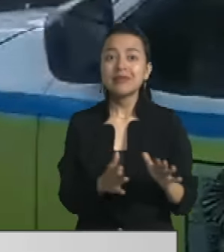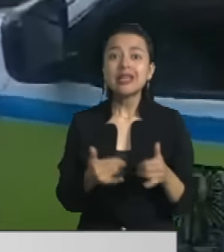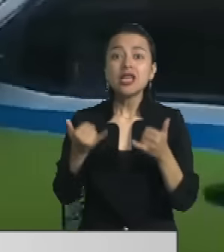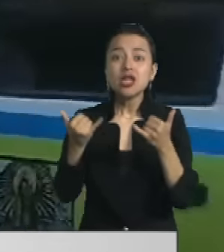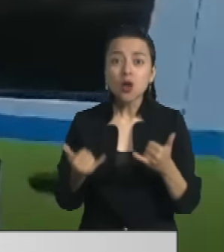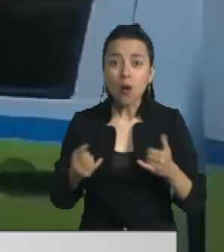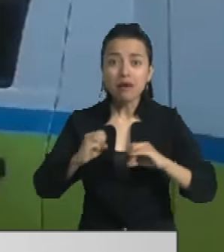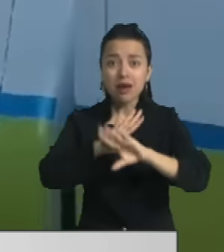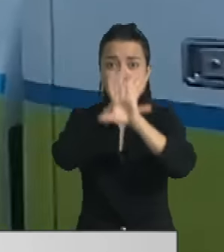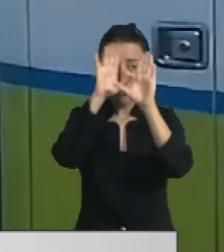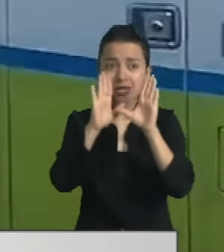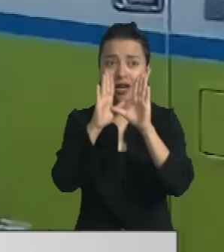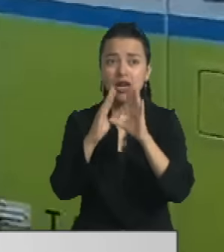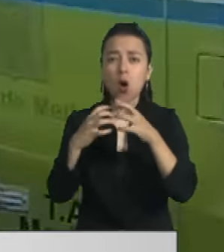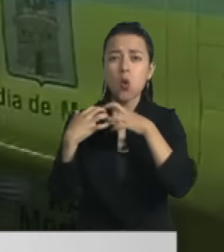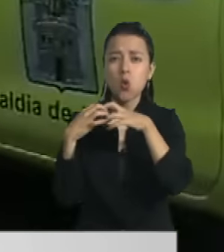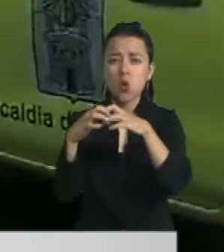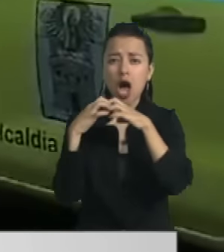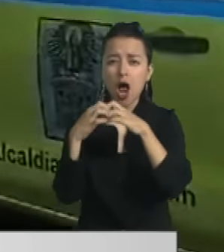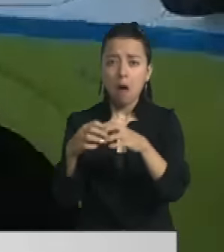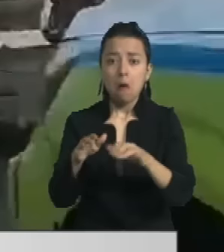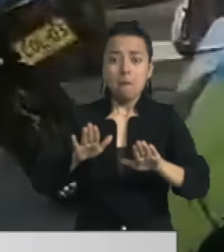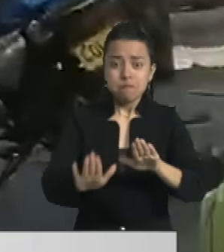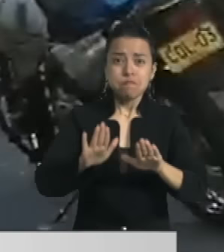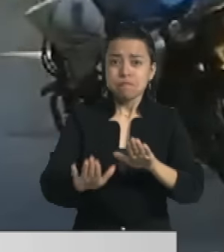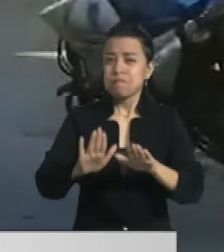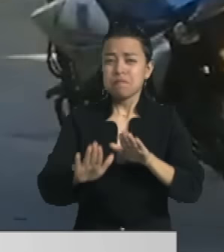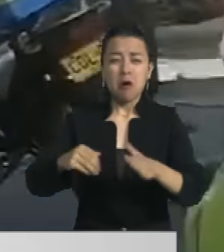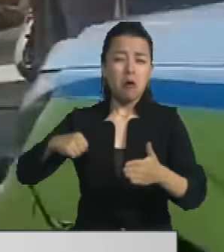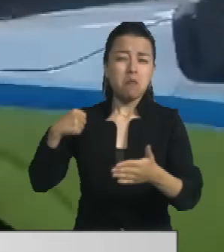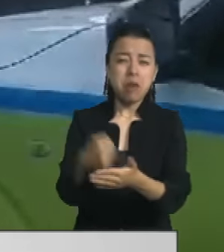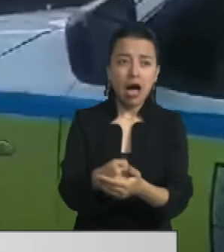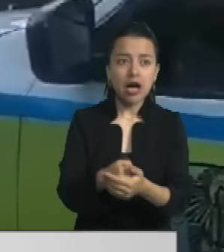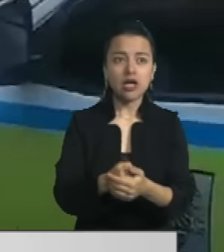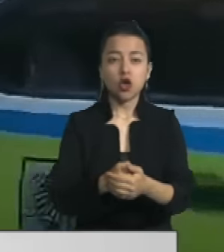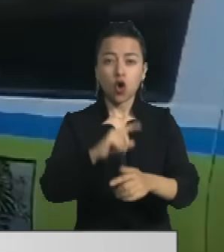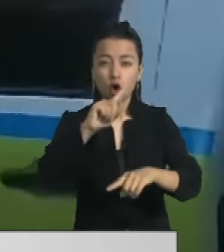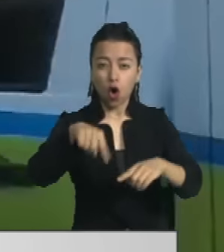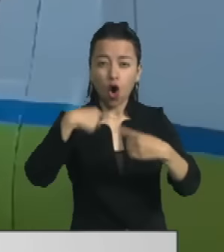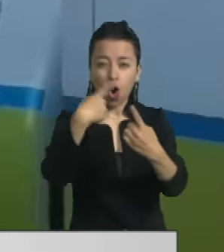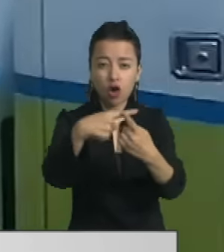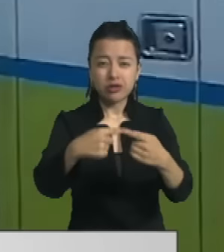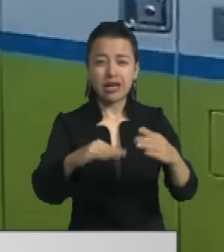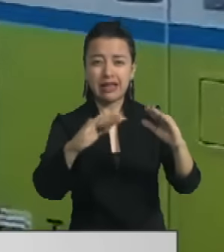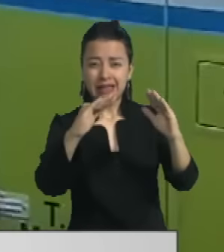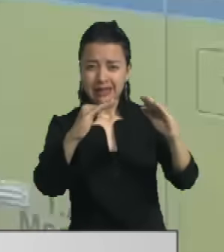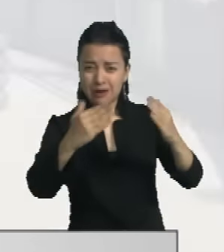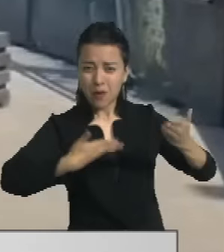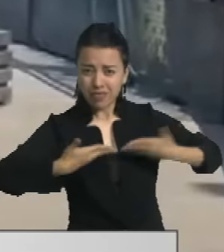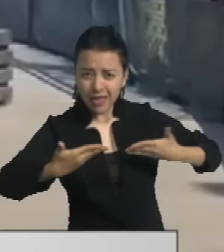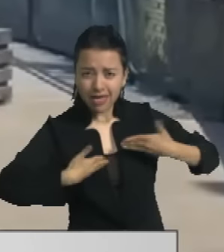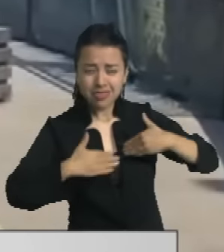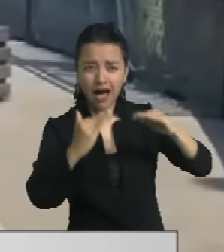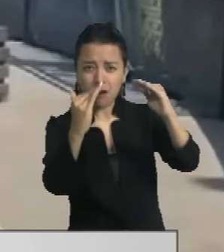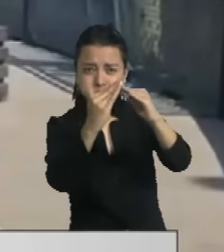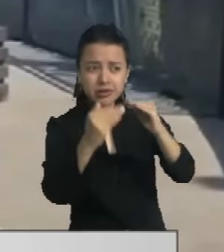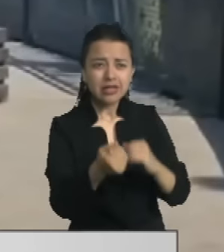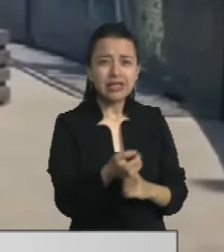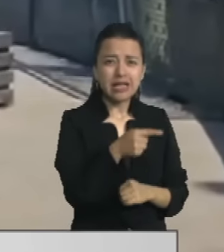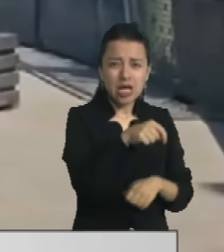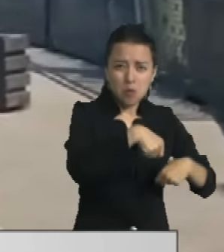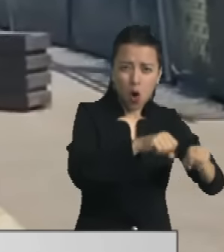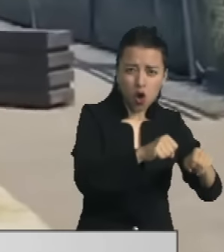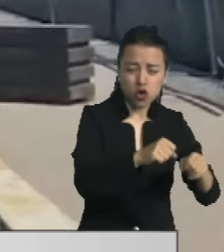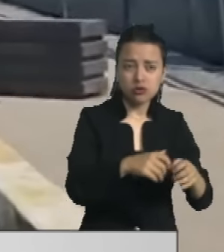frenos y chocó contra tres motocicletas y un local comercial tres personas resultaron lesionadas y hace pocos